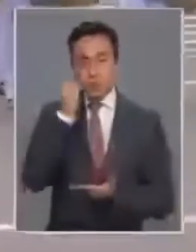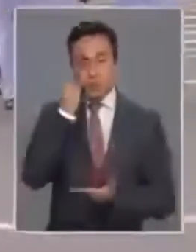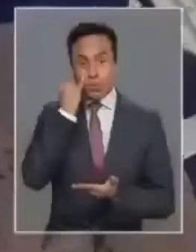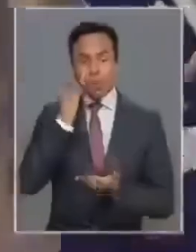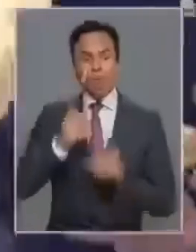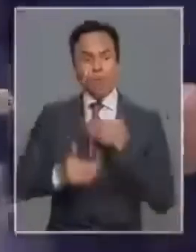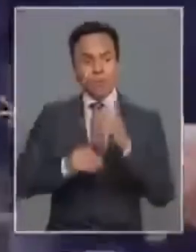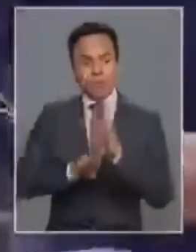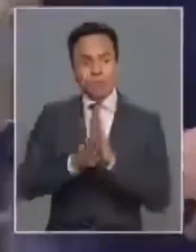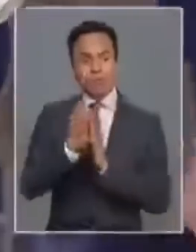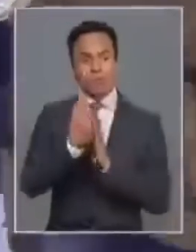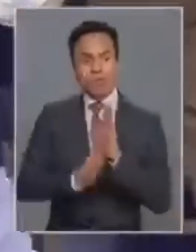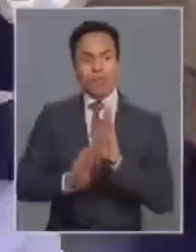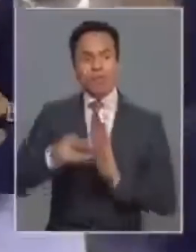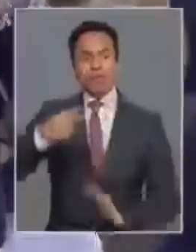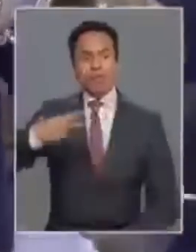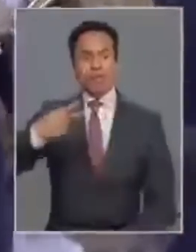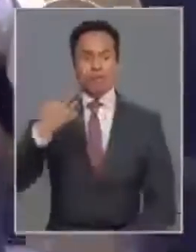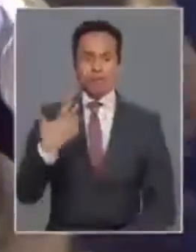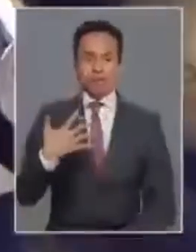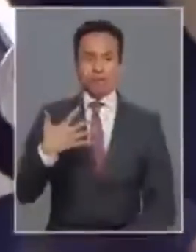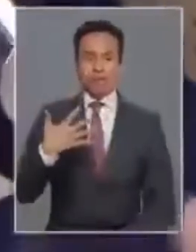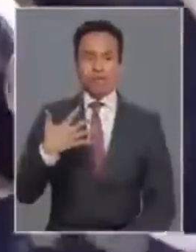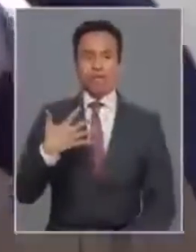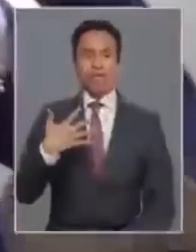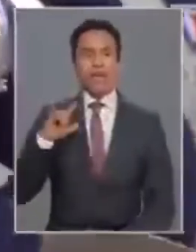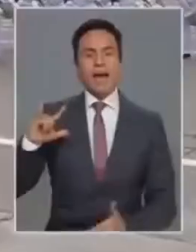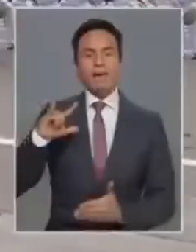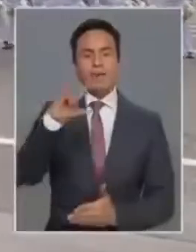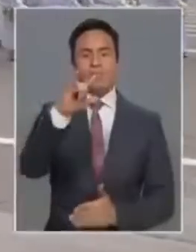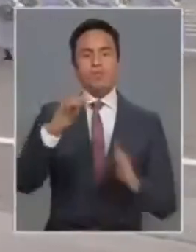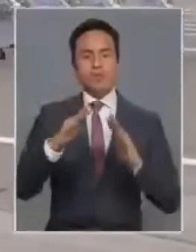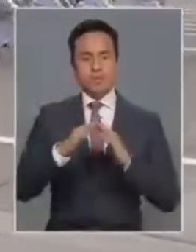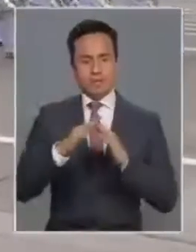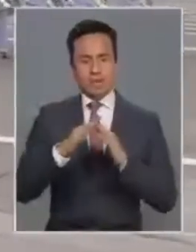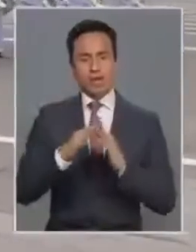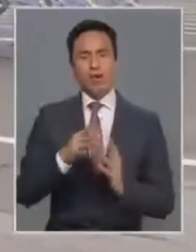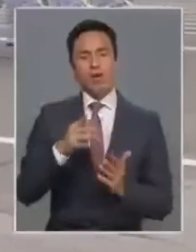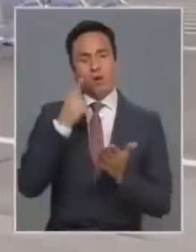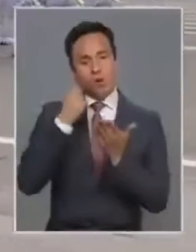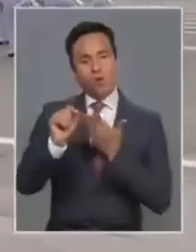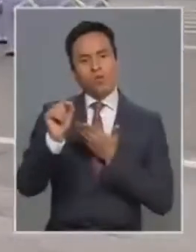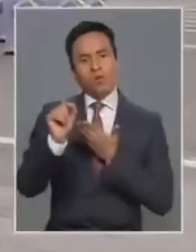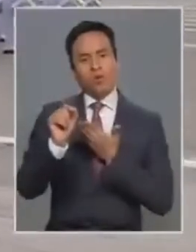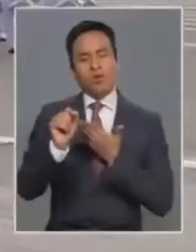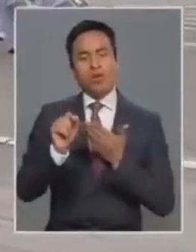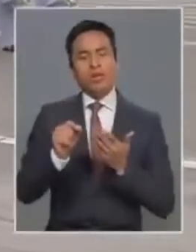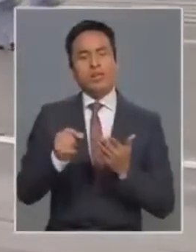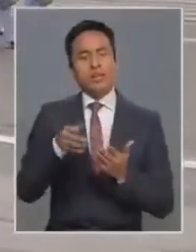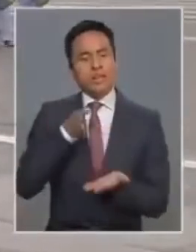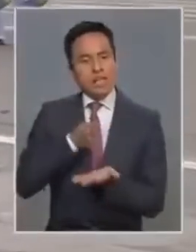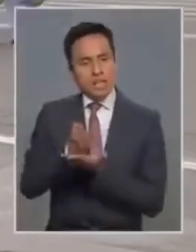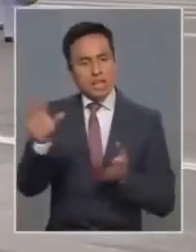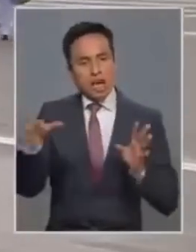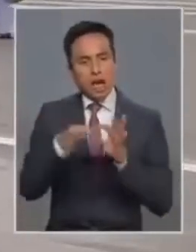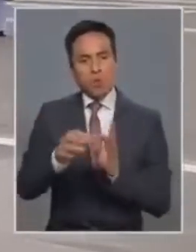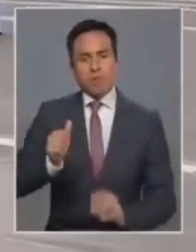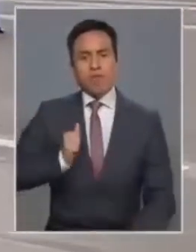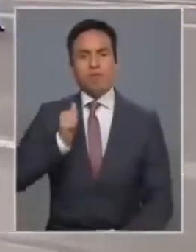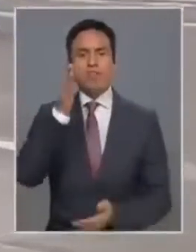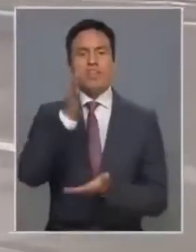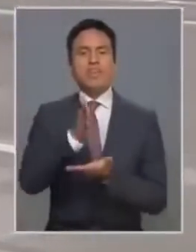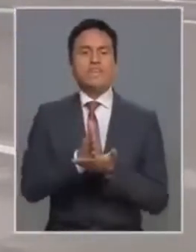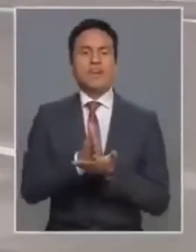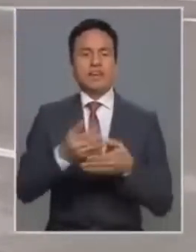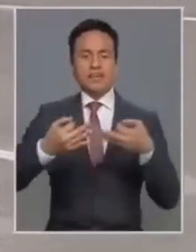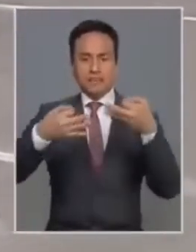comienzan a cimentar los valores fundamentales del aviador militar. Honor, lealtad, cumplimiento del deber